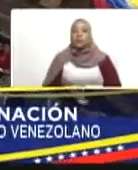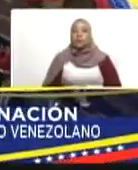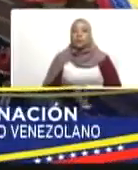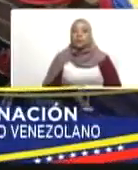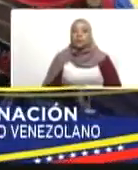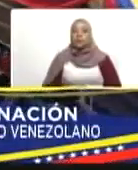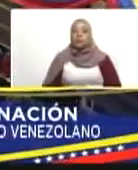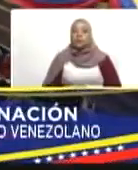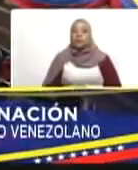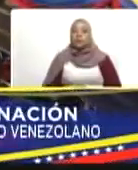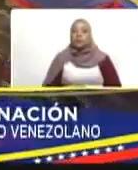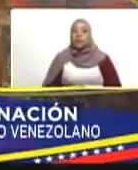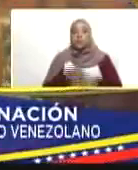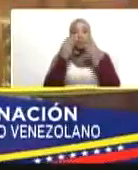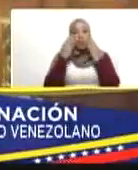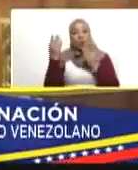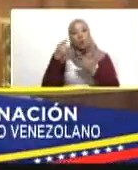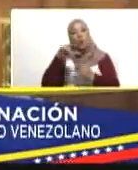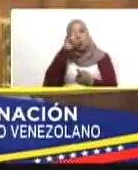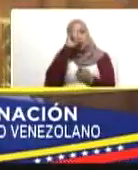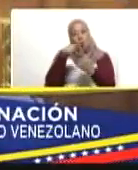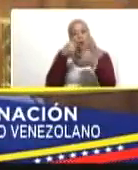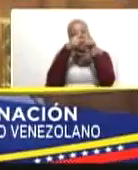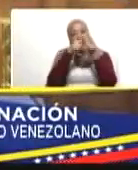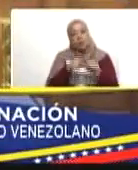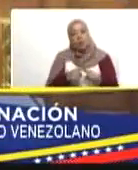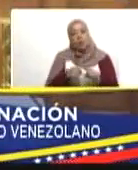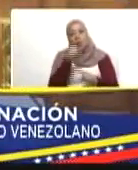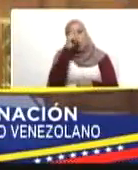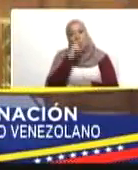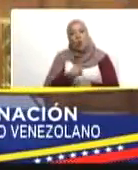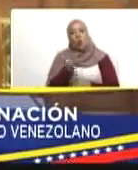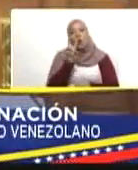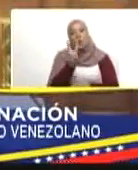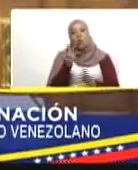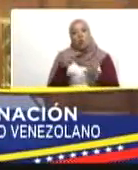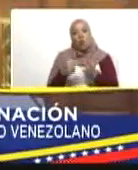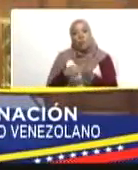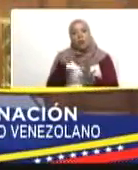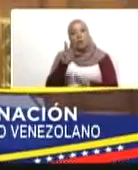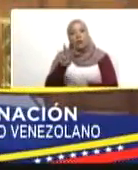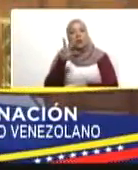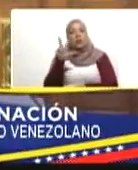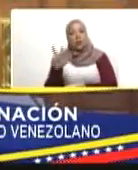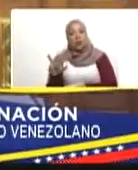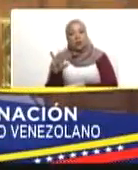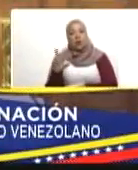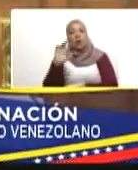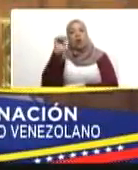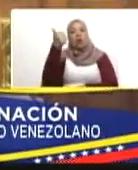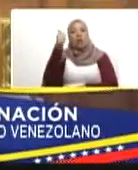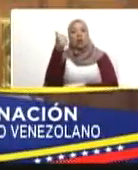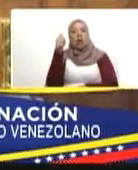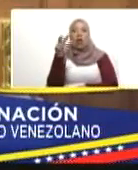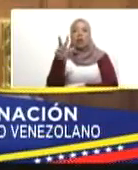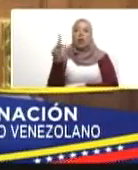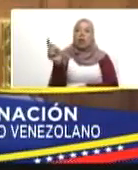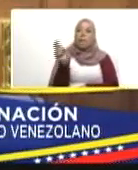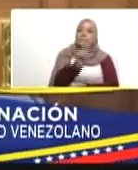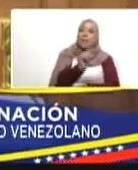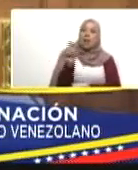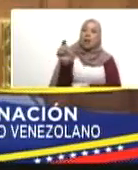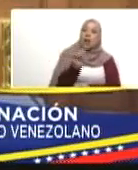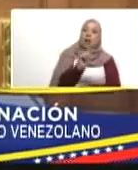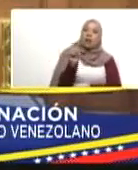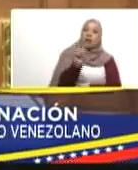permanente veamos pues la cifra el año 2023 cerró con 10 trimestres de crecimientos